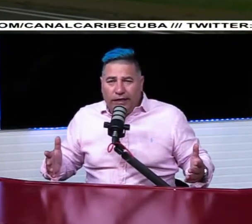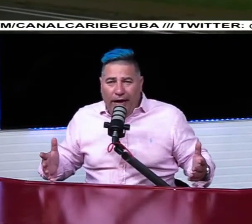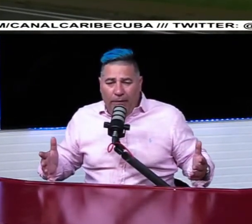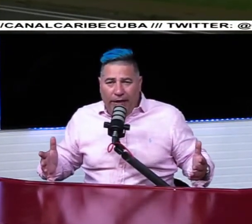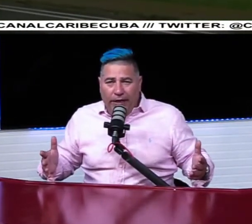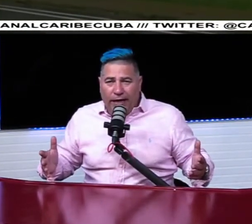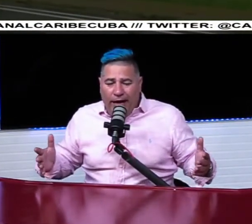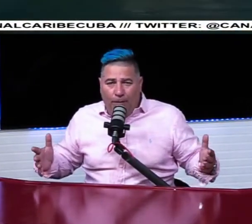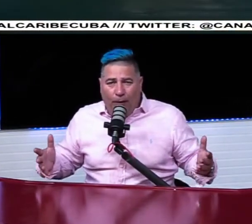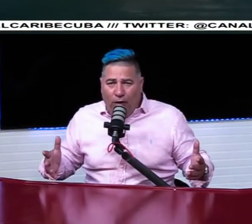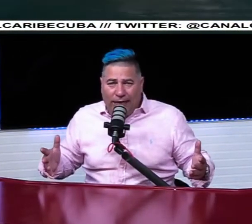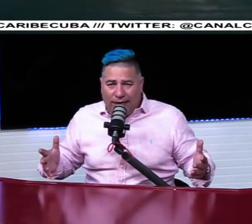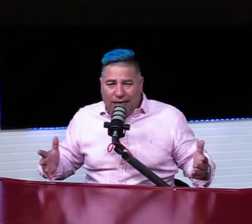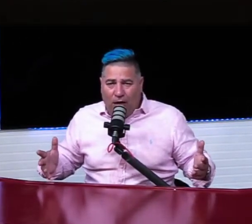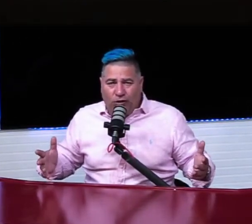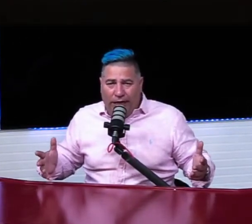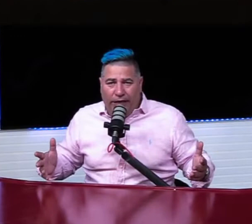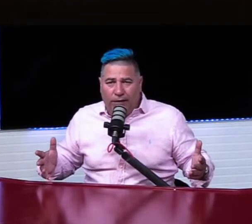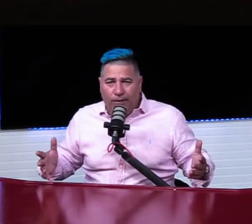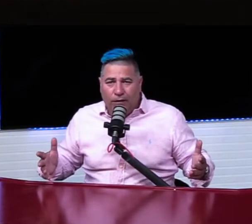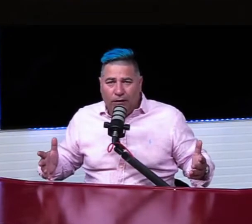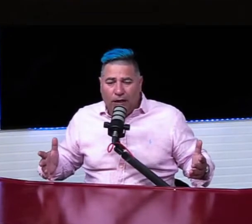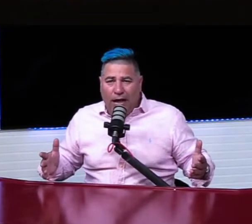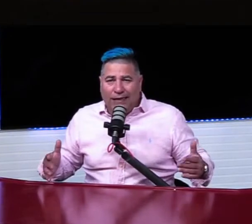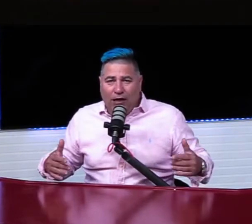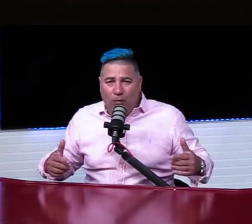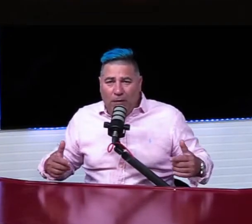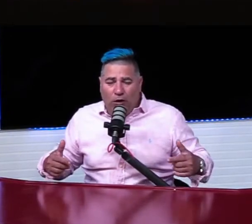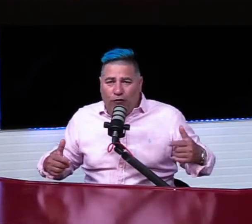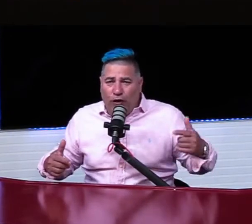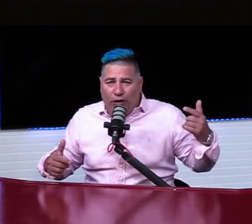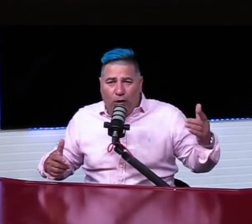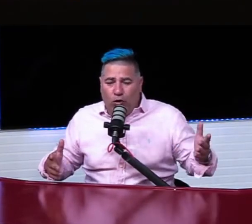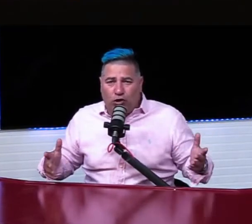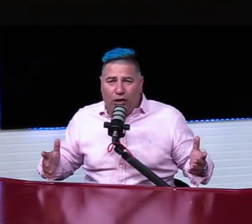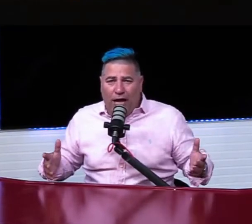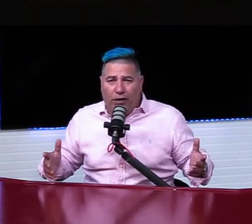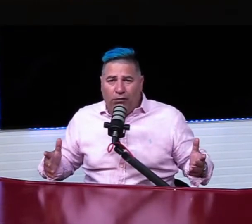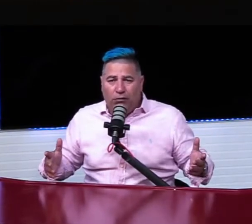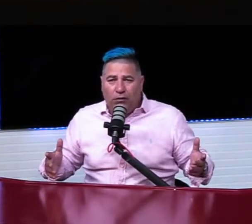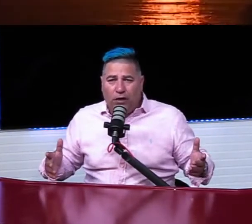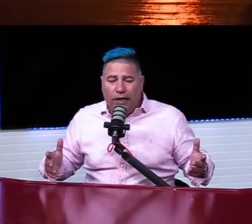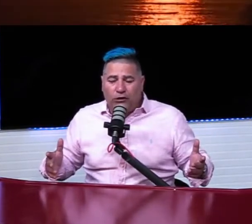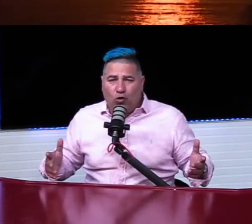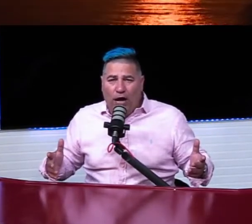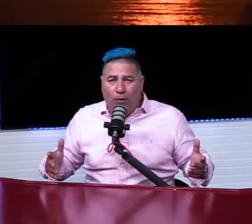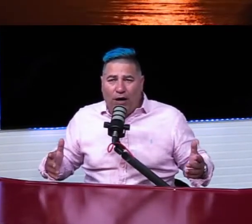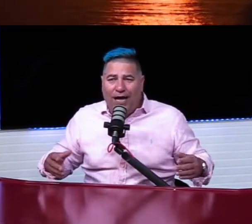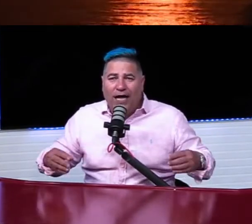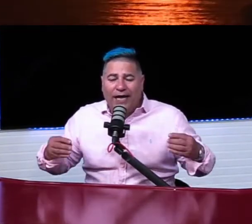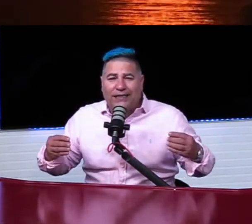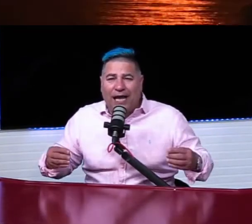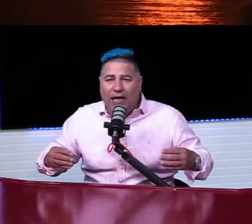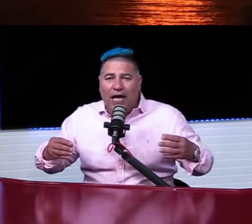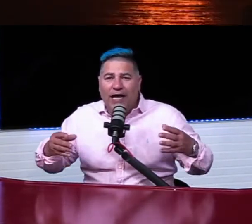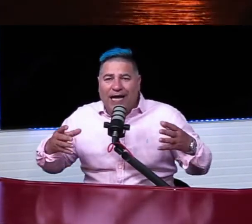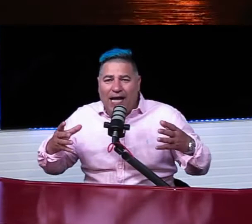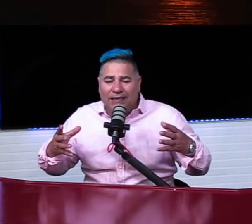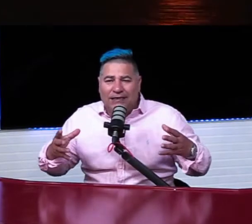Y créeme que ya el pueblo está cansado de ustedes. Hasta los mismos que fueron revolucionarios en su época